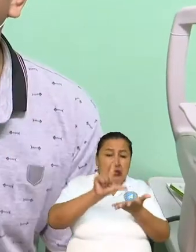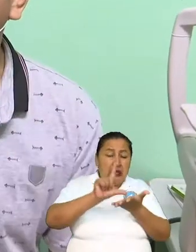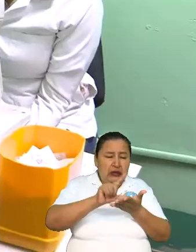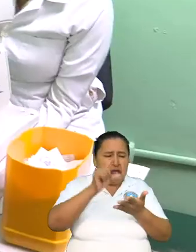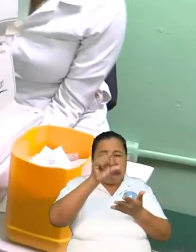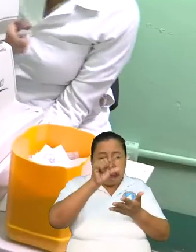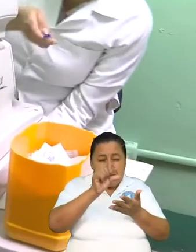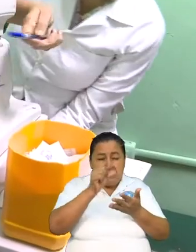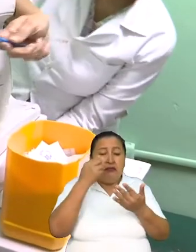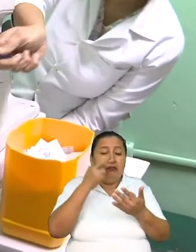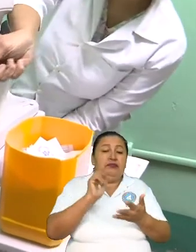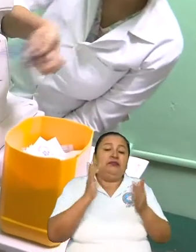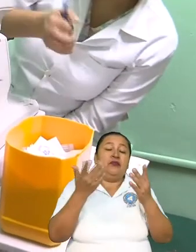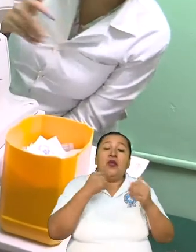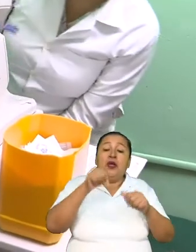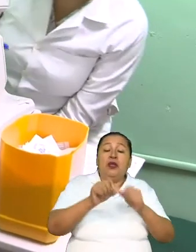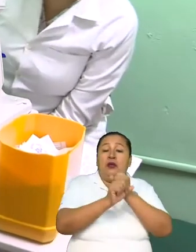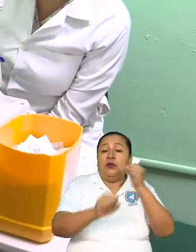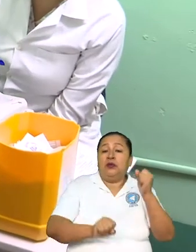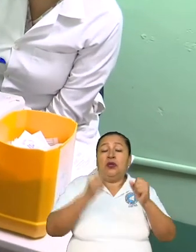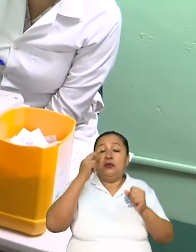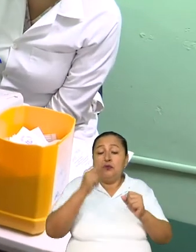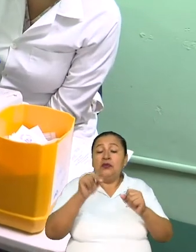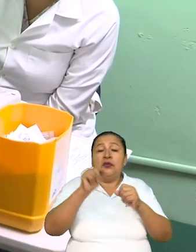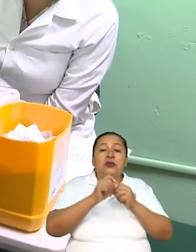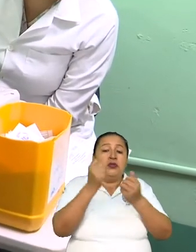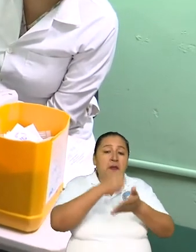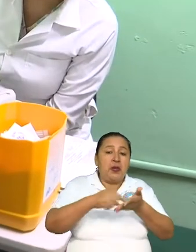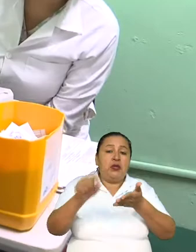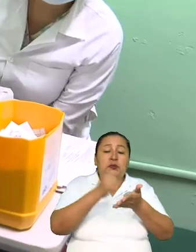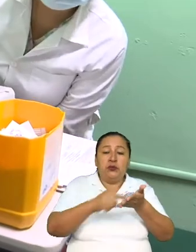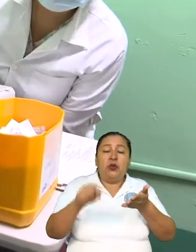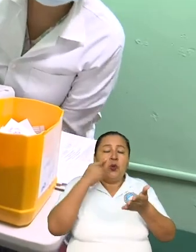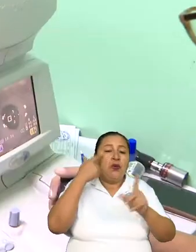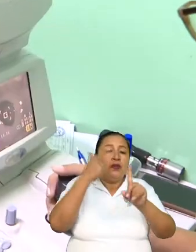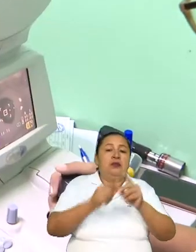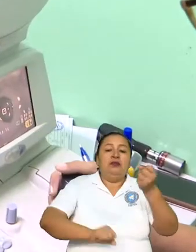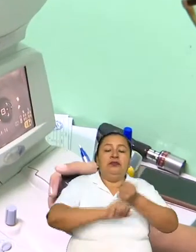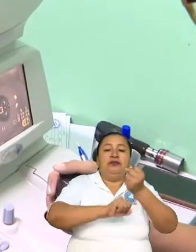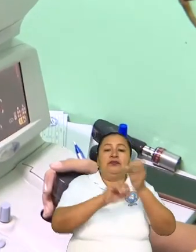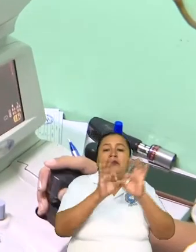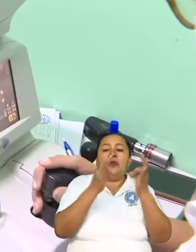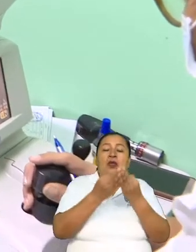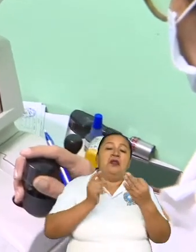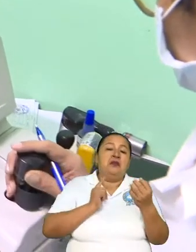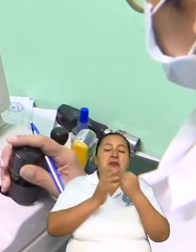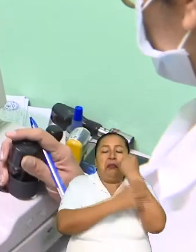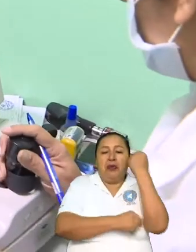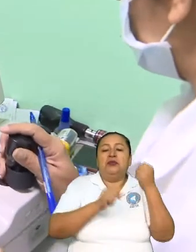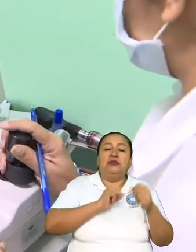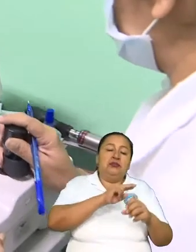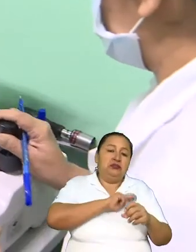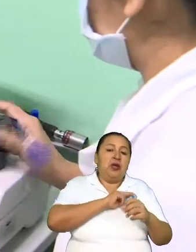el ojo izquierdo. Estas jornadas de salud visual se realizan semanalmente con el objetivo de apoyar a las familias con menos recursos que